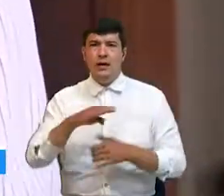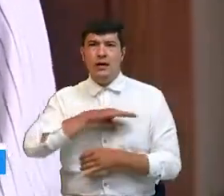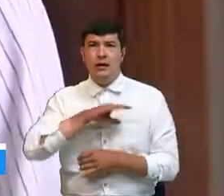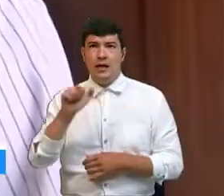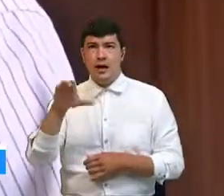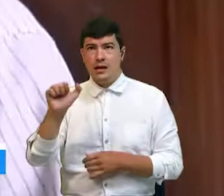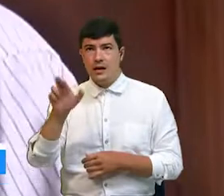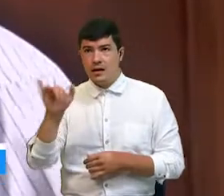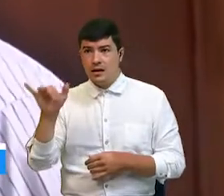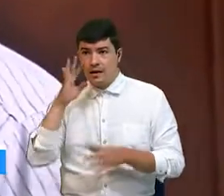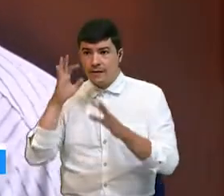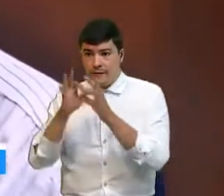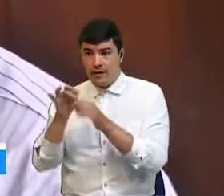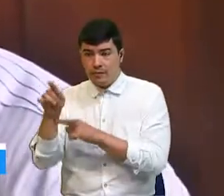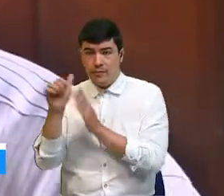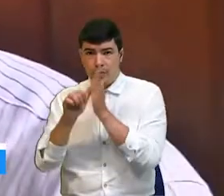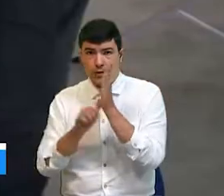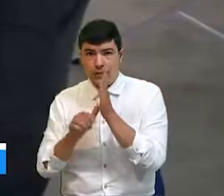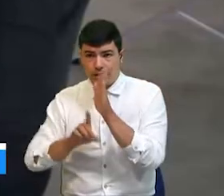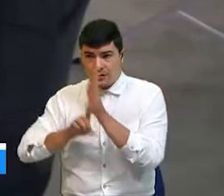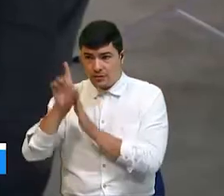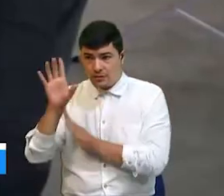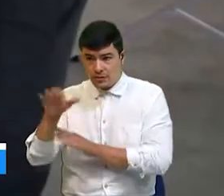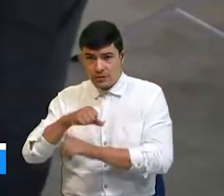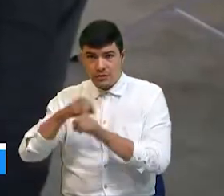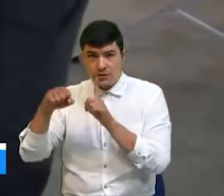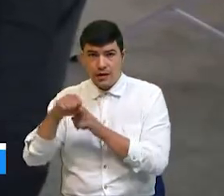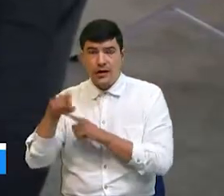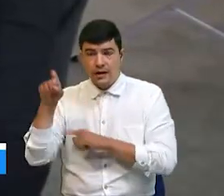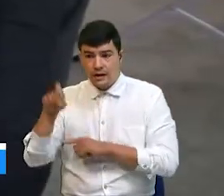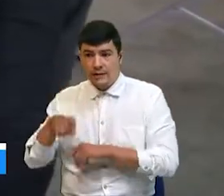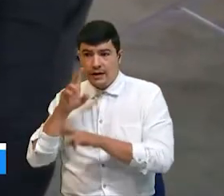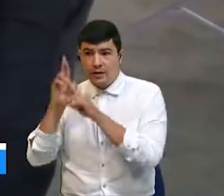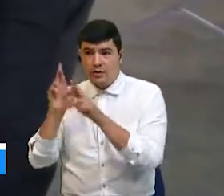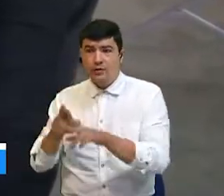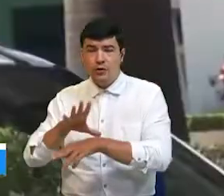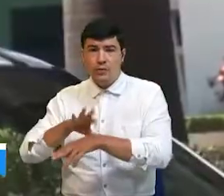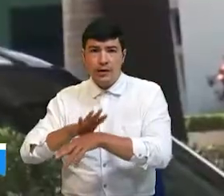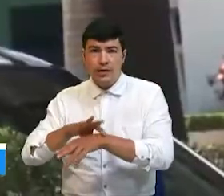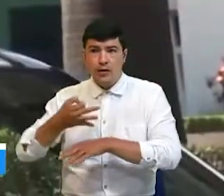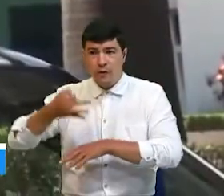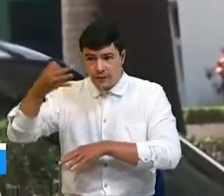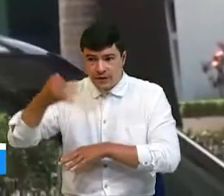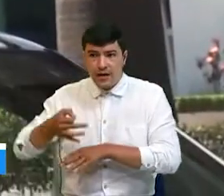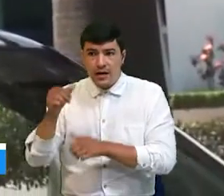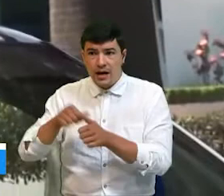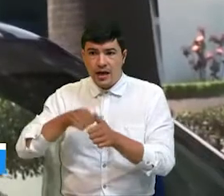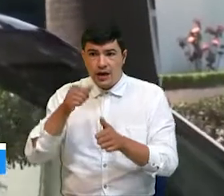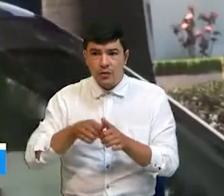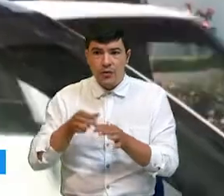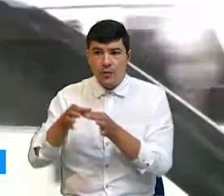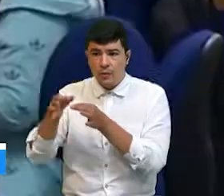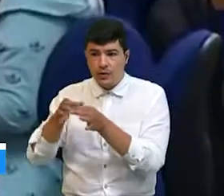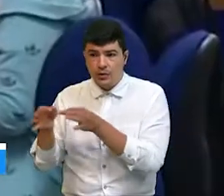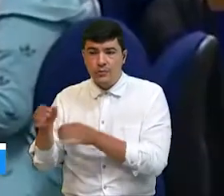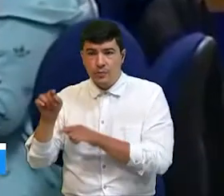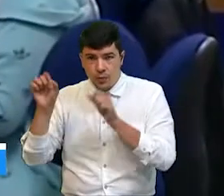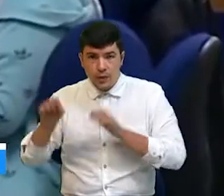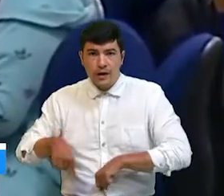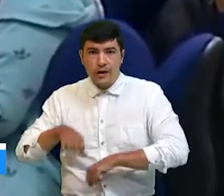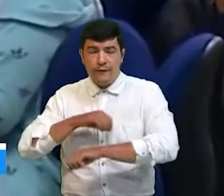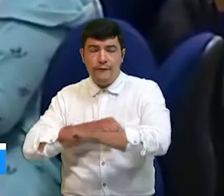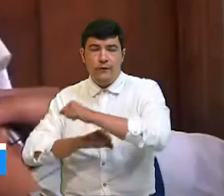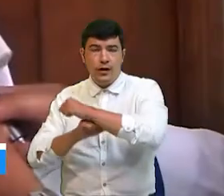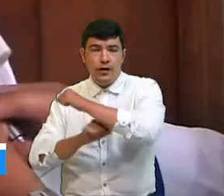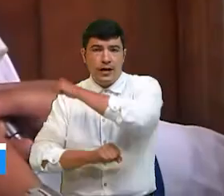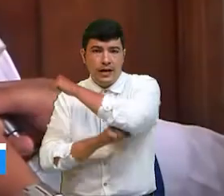entre los programas de desarrollo con enfoque territorial debe estipular se la asignación de un médico oficial para cada uno de los municipios para fortalecer la capacidad de atención